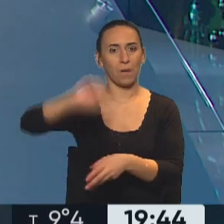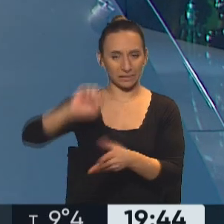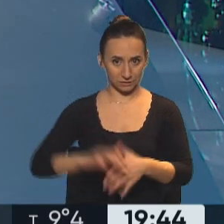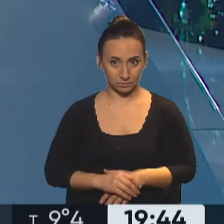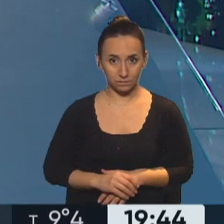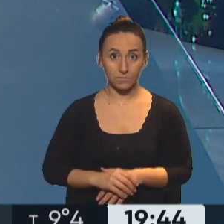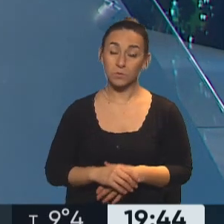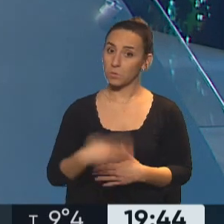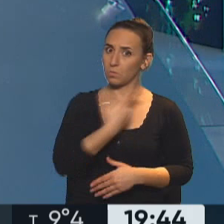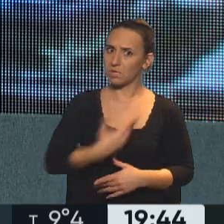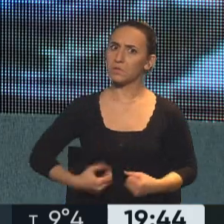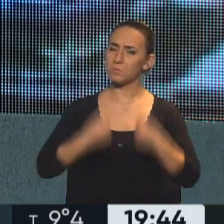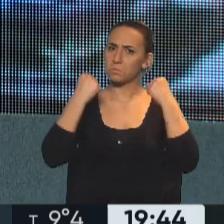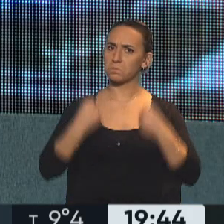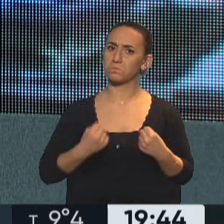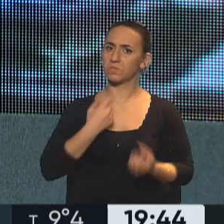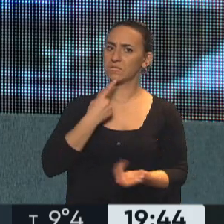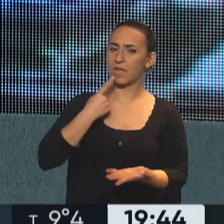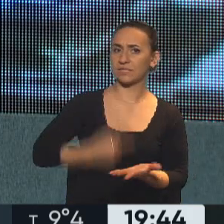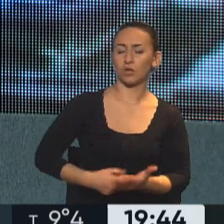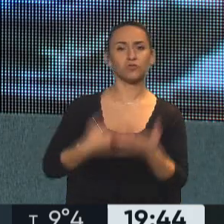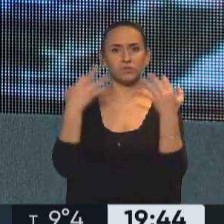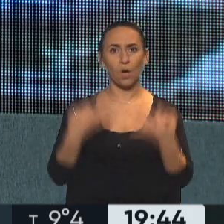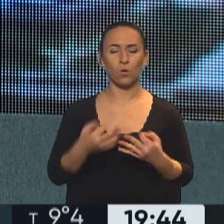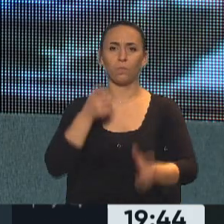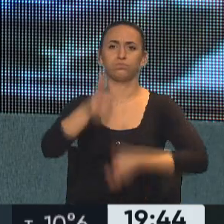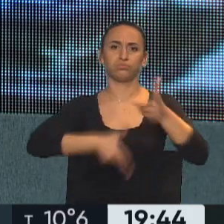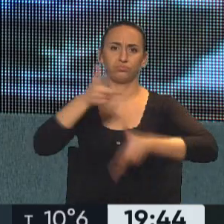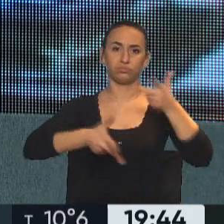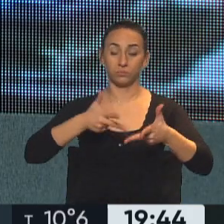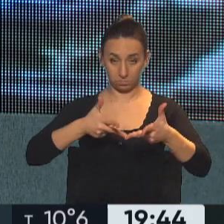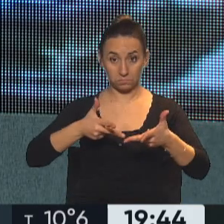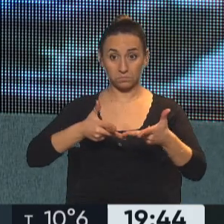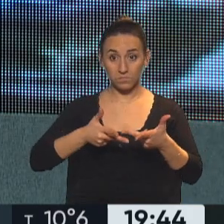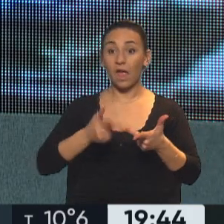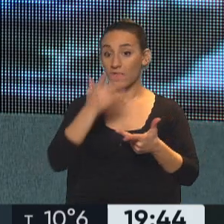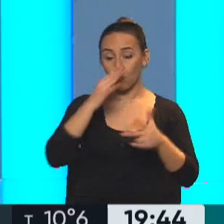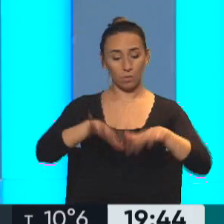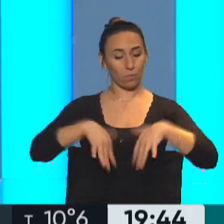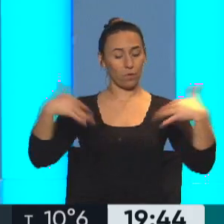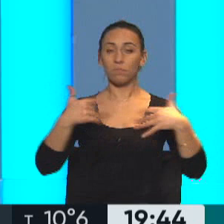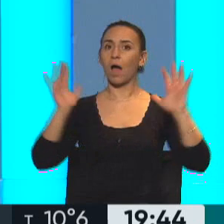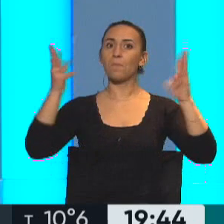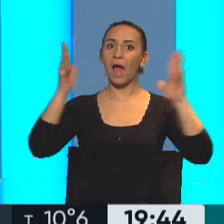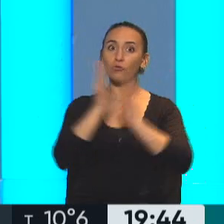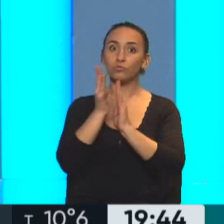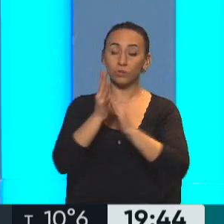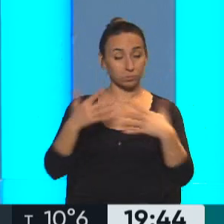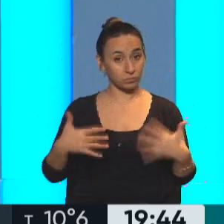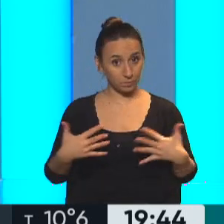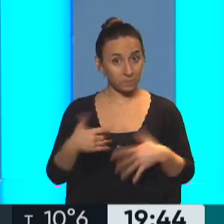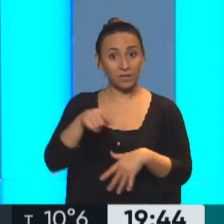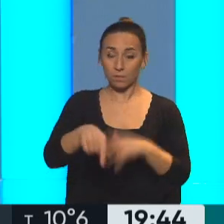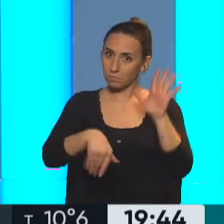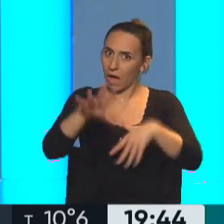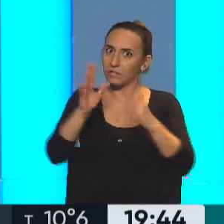Con convicción, con firmeza y con decisión, Pedro Sánchez, y luego la recepción de los aplausos, Leticia. Sí, totalmente. Uno de los momentos más